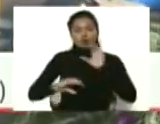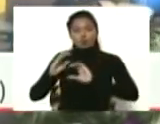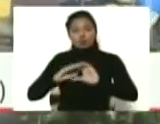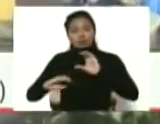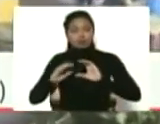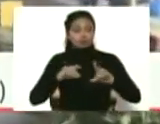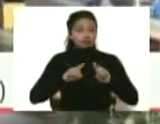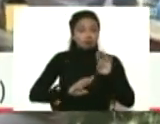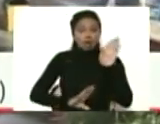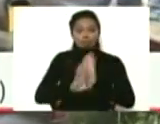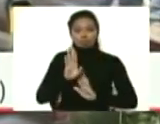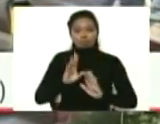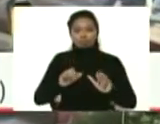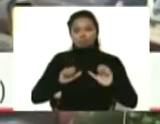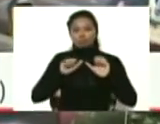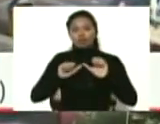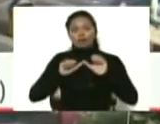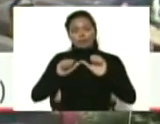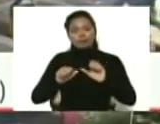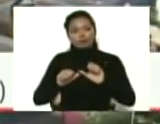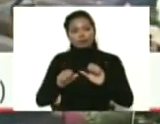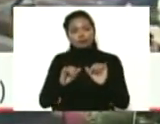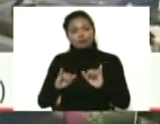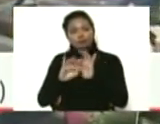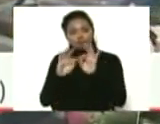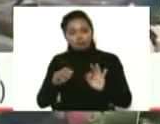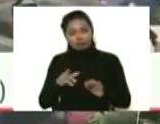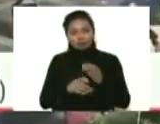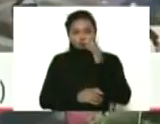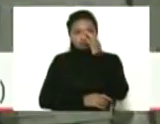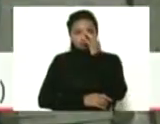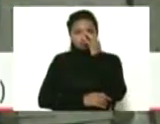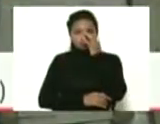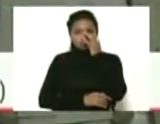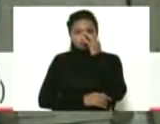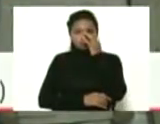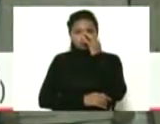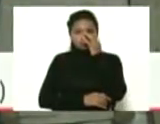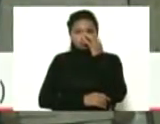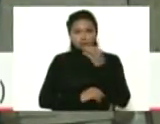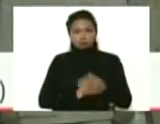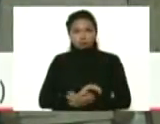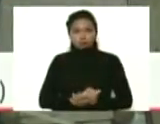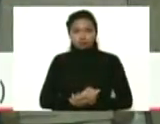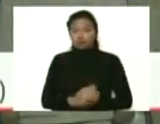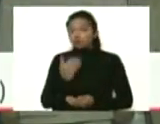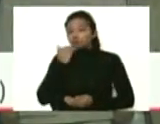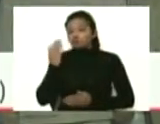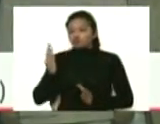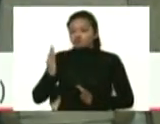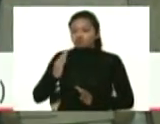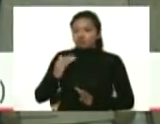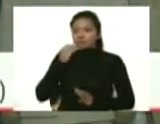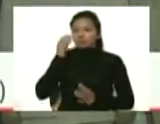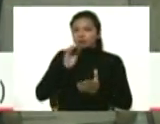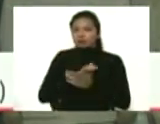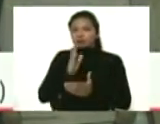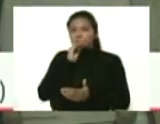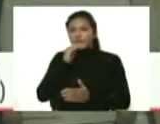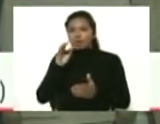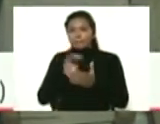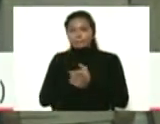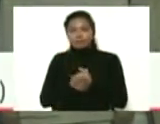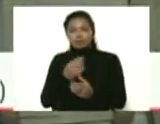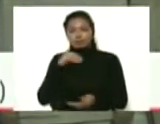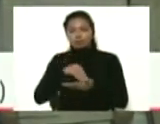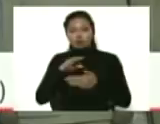o eje de avance o efectivamente la dirección de aproximación del enemigo, donde nosotros tenemos como punto de